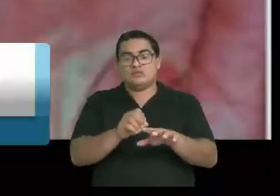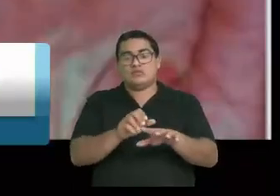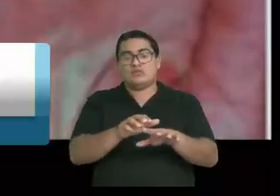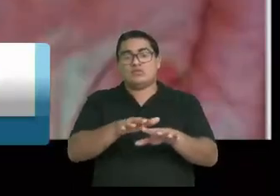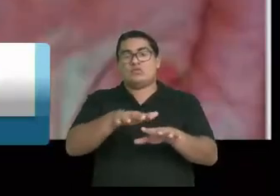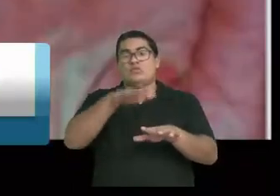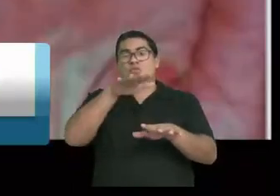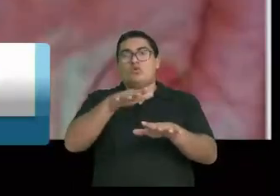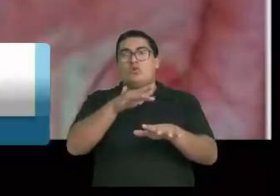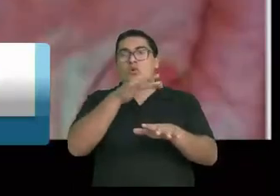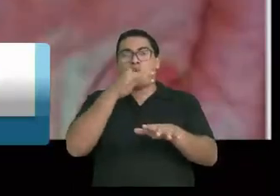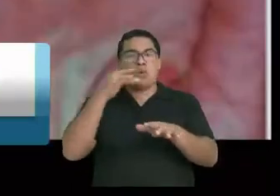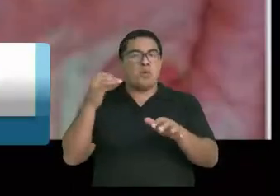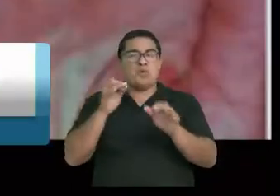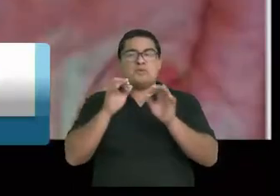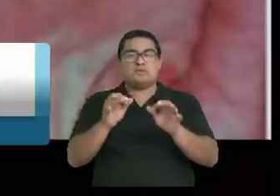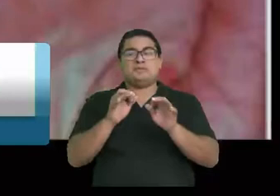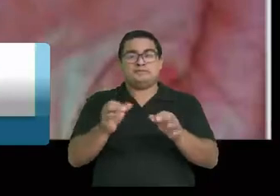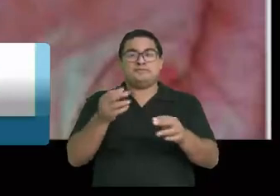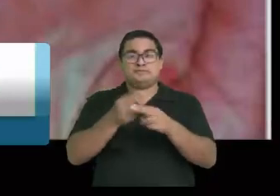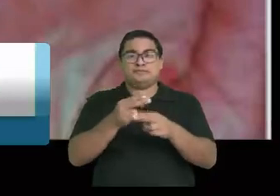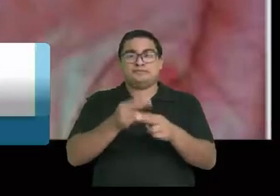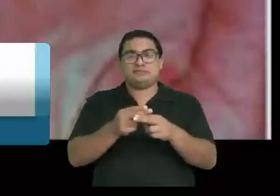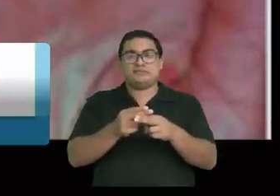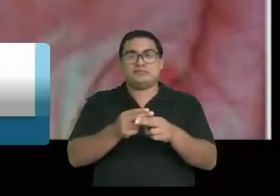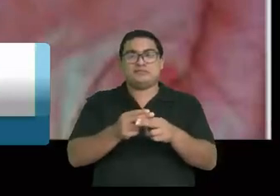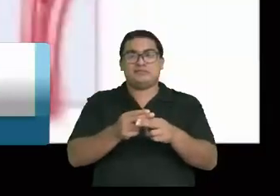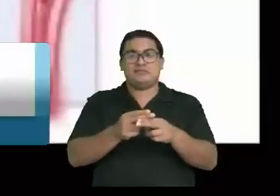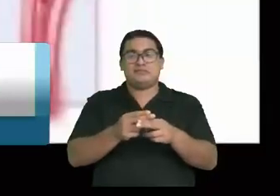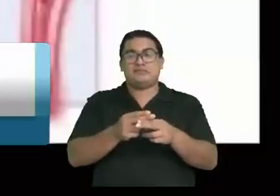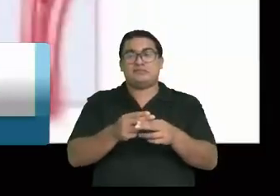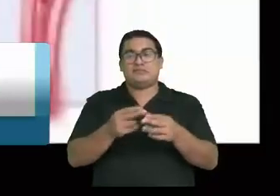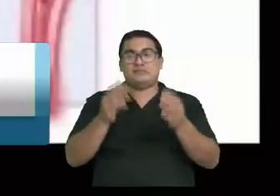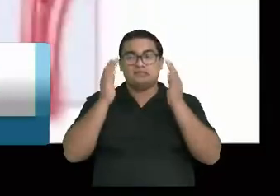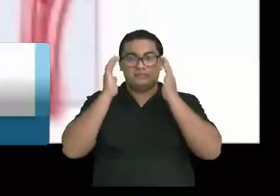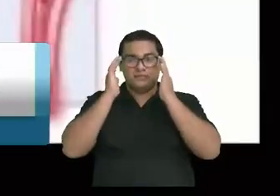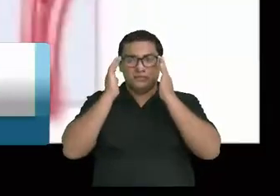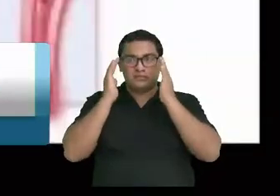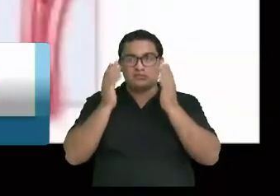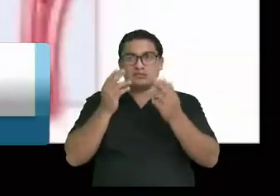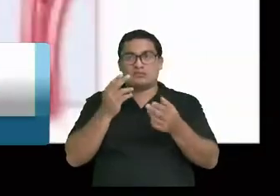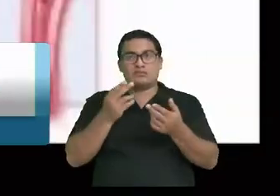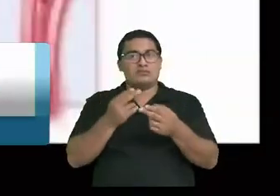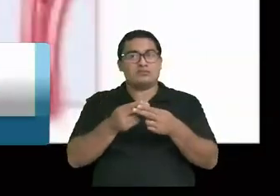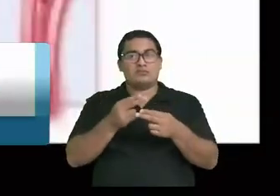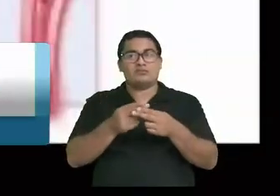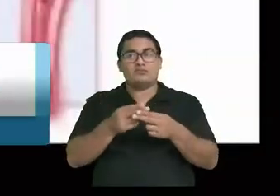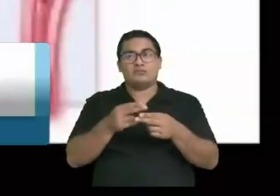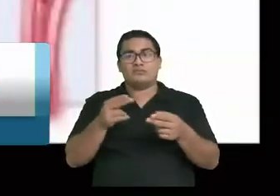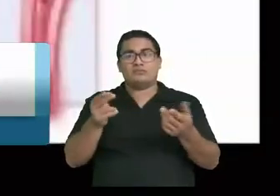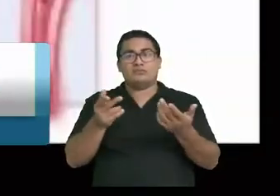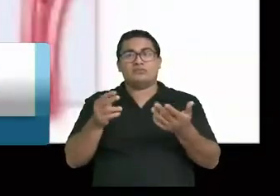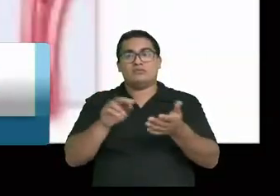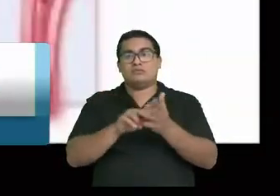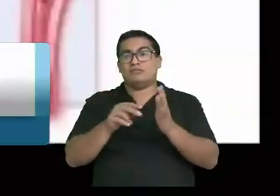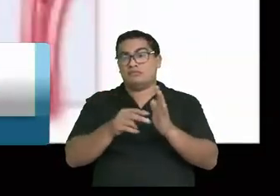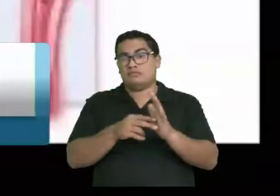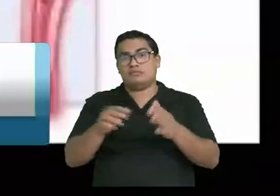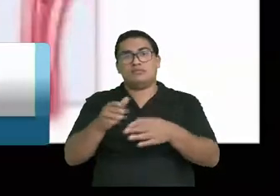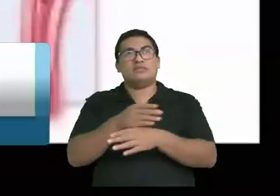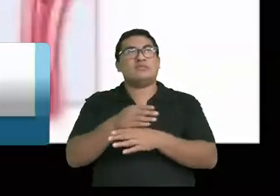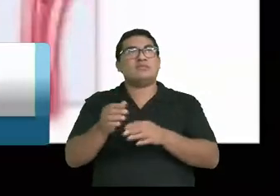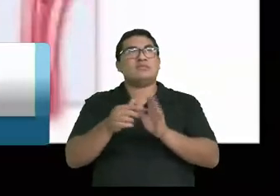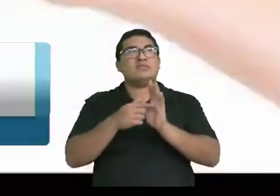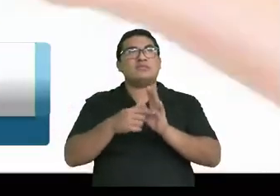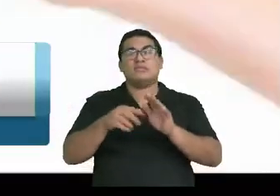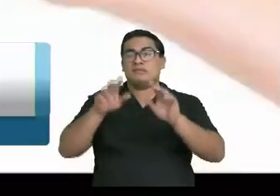a ponerse coloradita, que es lo que nosotros conocemos como rubor. Es la triada clásica, la palidez, la cianosis y el rubor. Cuando